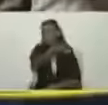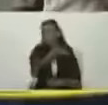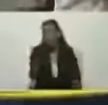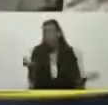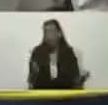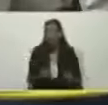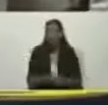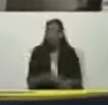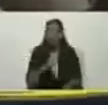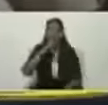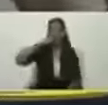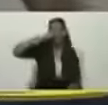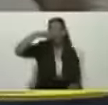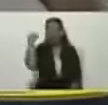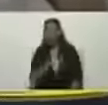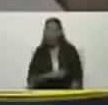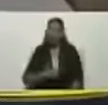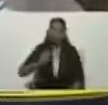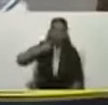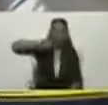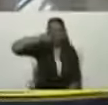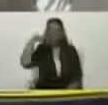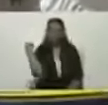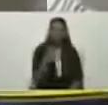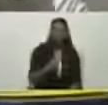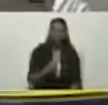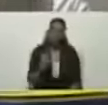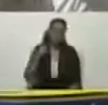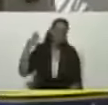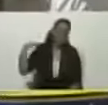Es el machismo retrógrado.